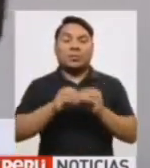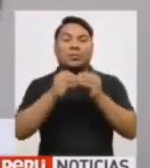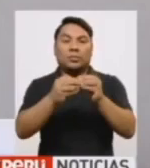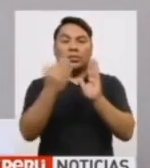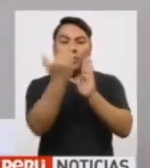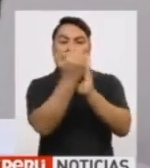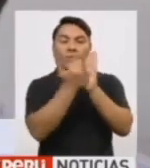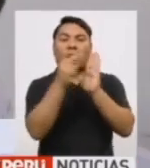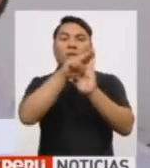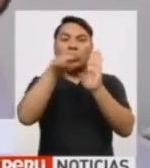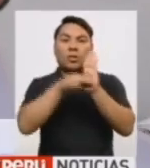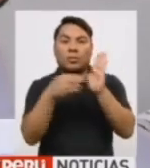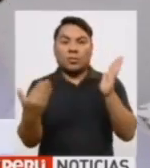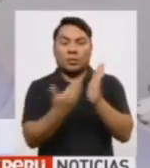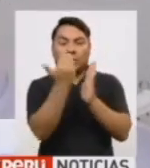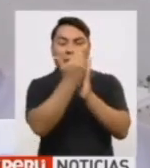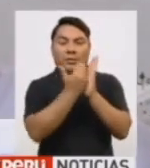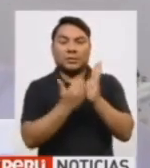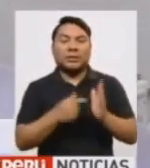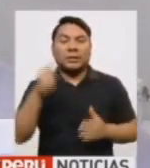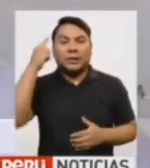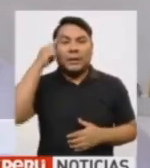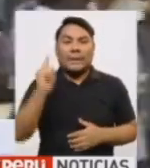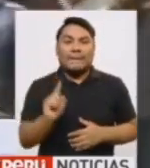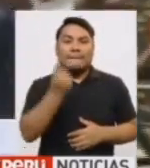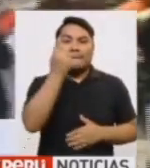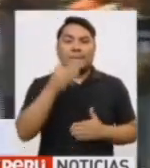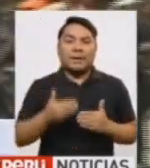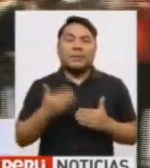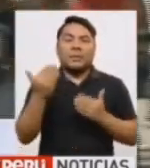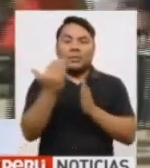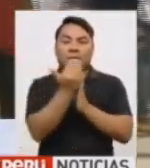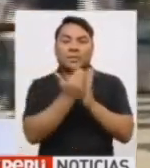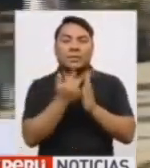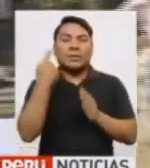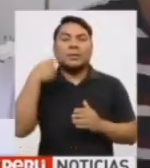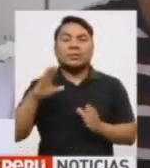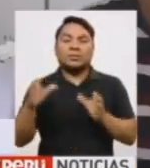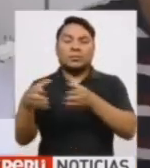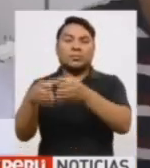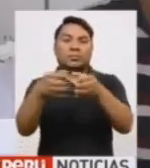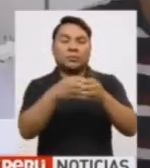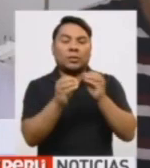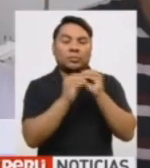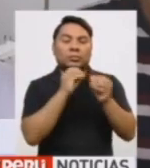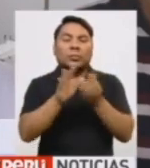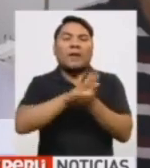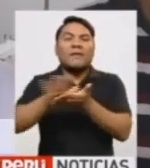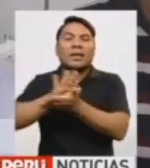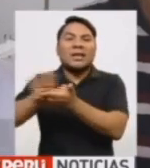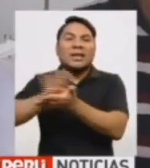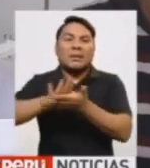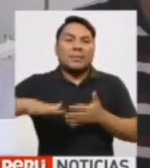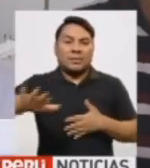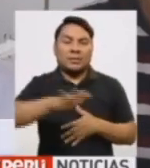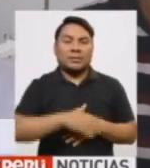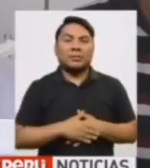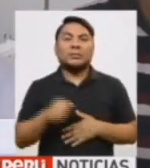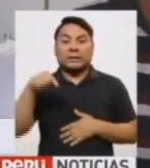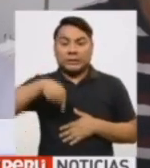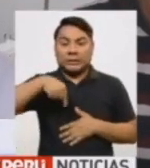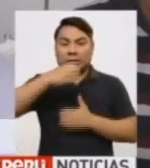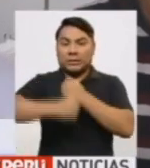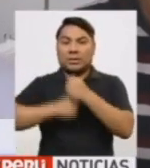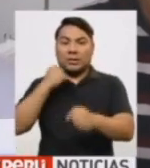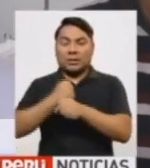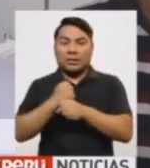el jefe del INPE, Carlos Vázquez, anunció que el primer paso es acabar con el hacinamiento carcelario. Lo que vamos a hacer en este año, generar 8.000 unidades de